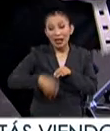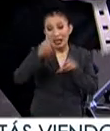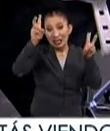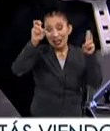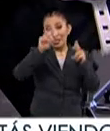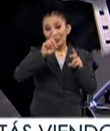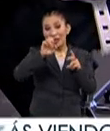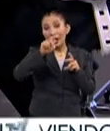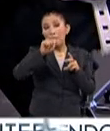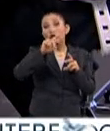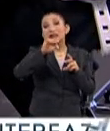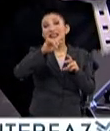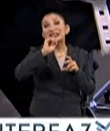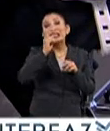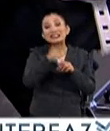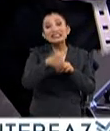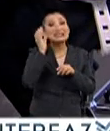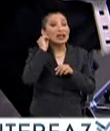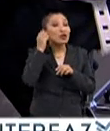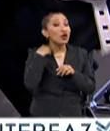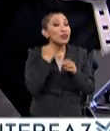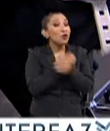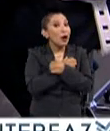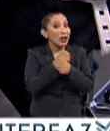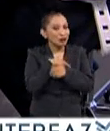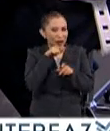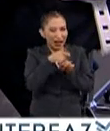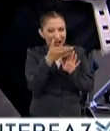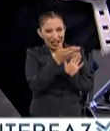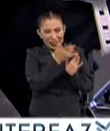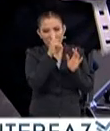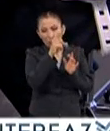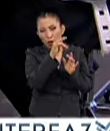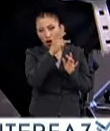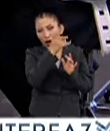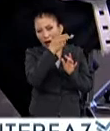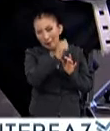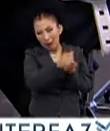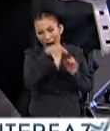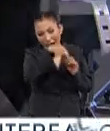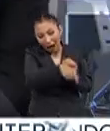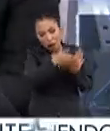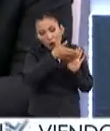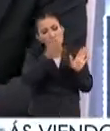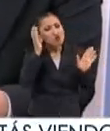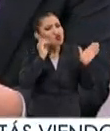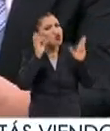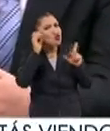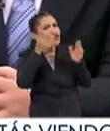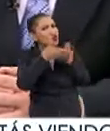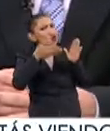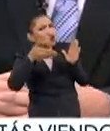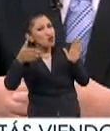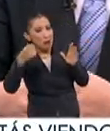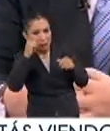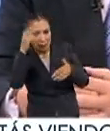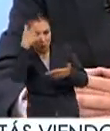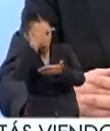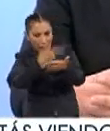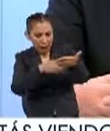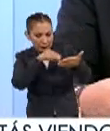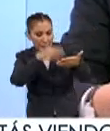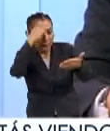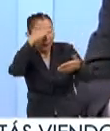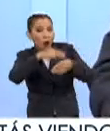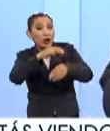los grandes clásicos de radioeducación. Es un programa, una serie radiofónica que incluso está dentro del listado de